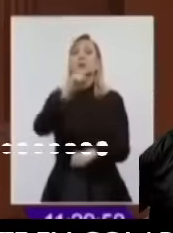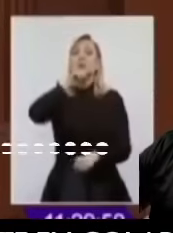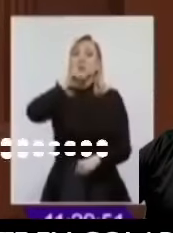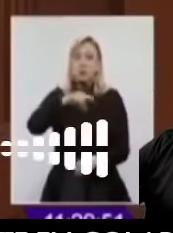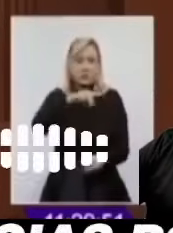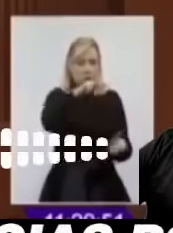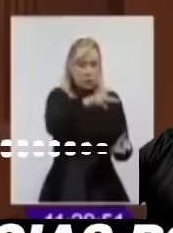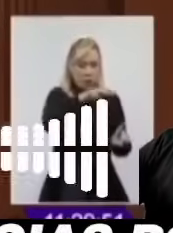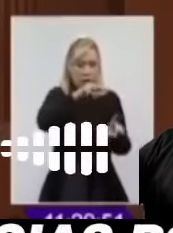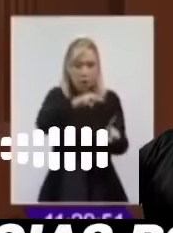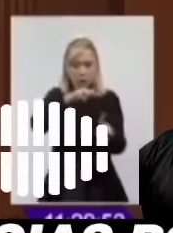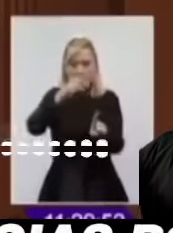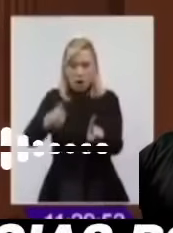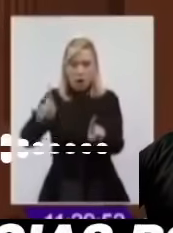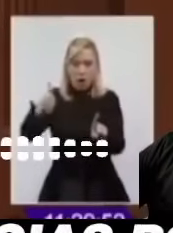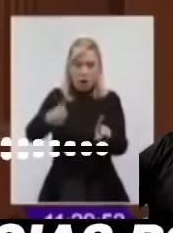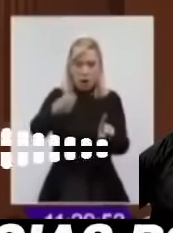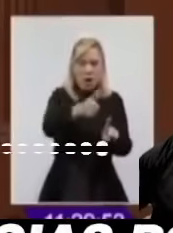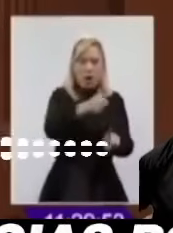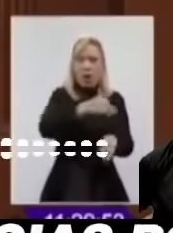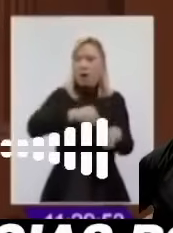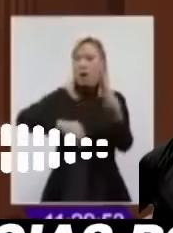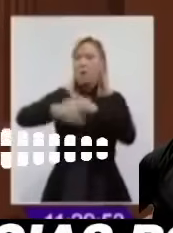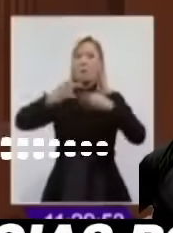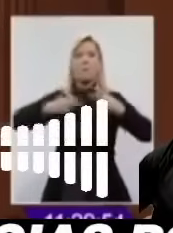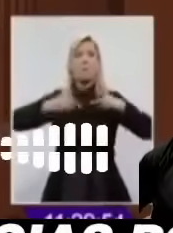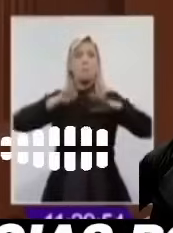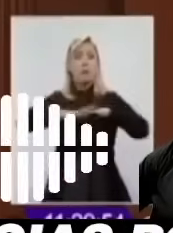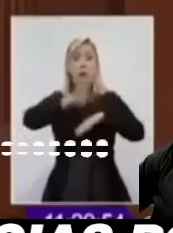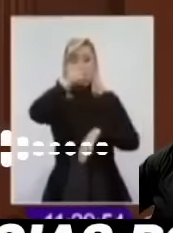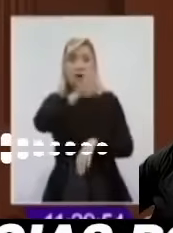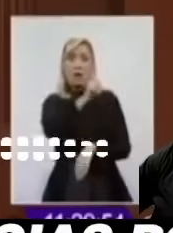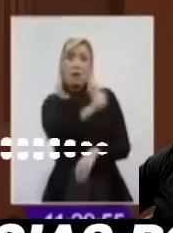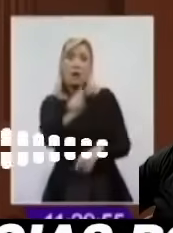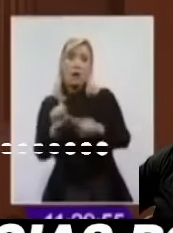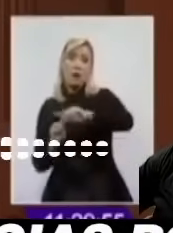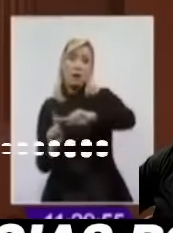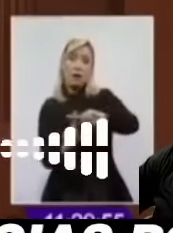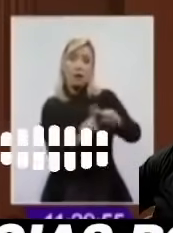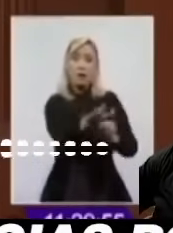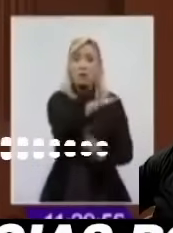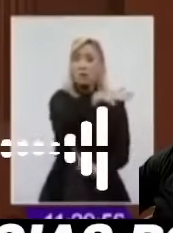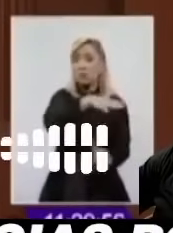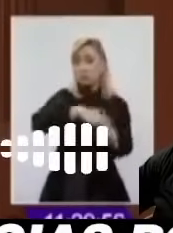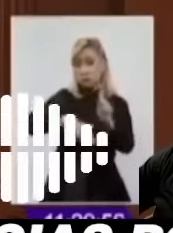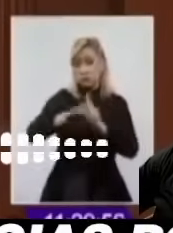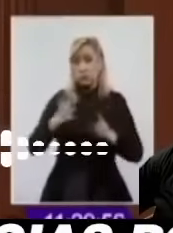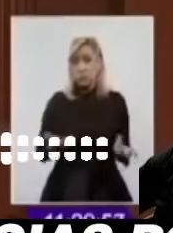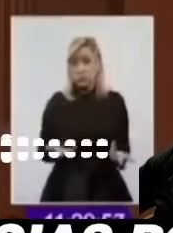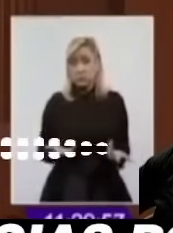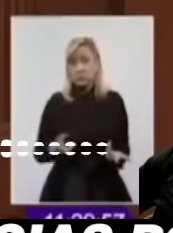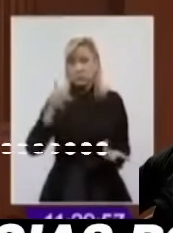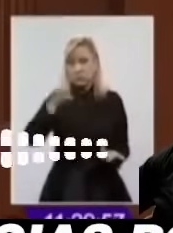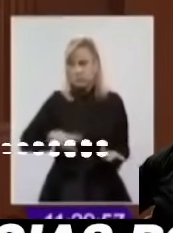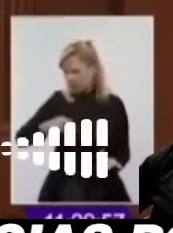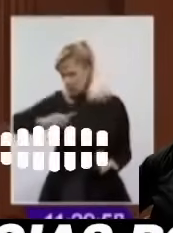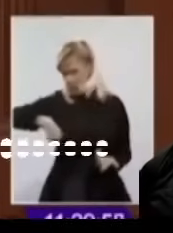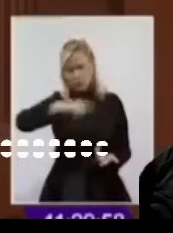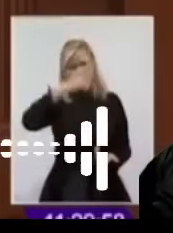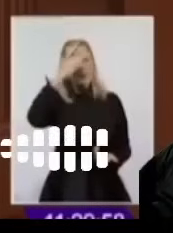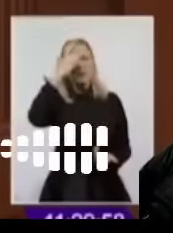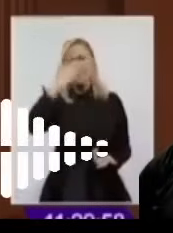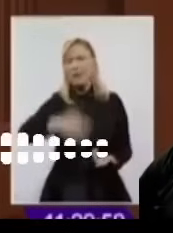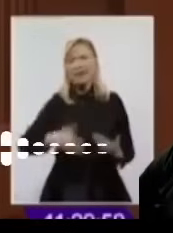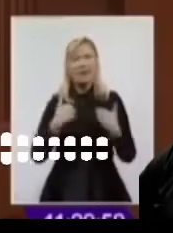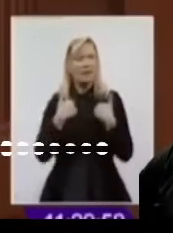edifica y enaltece a la sociedad entre nosotros entendemos muy bien